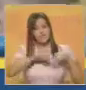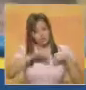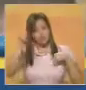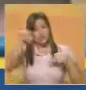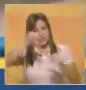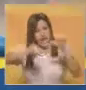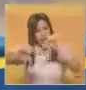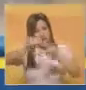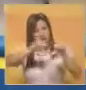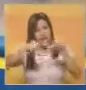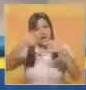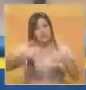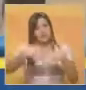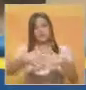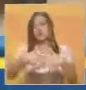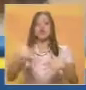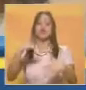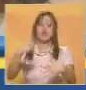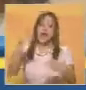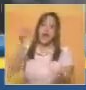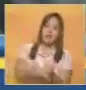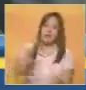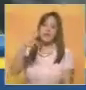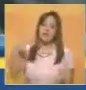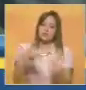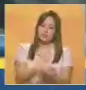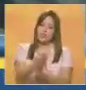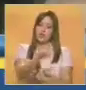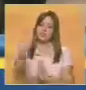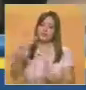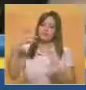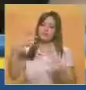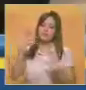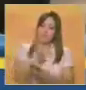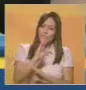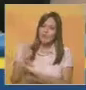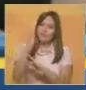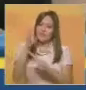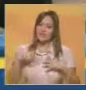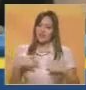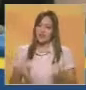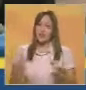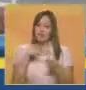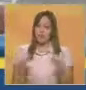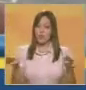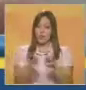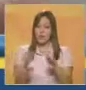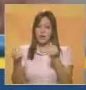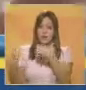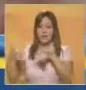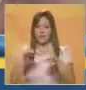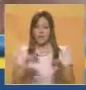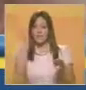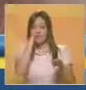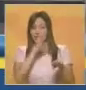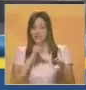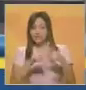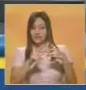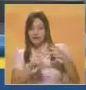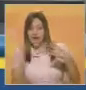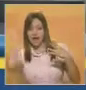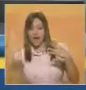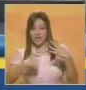de silicona de fabricación casera no estaba aprobado por los organismos sanitarios. Por su parte, Gran Bretaña, Brasil y